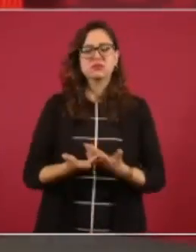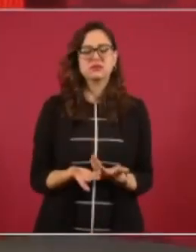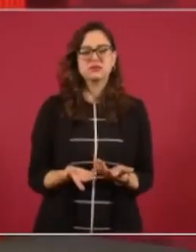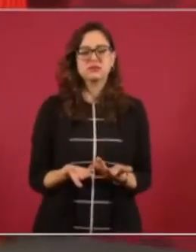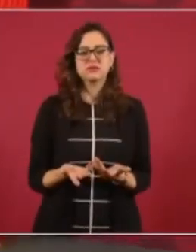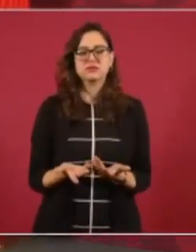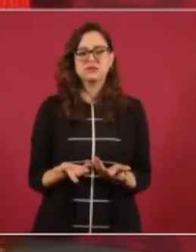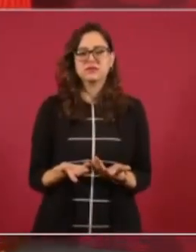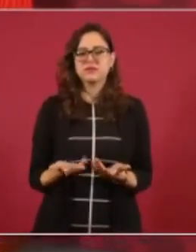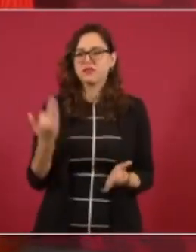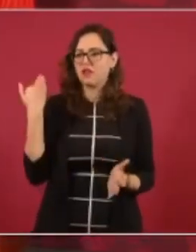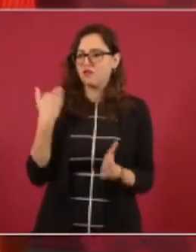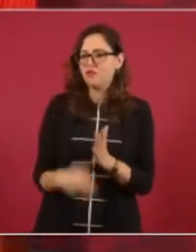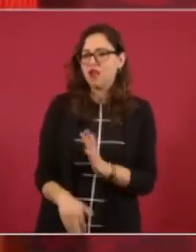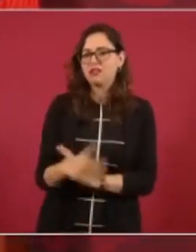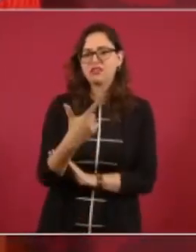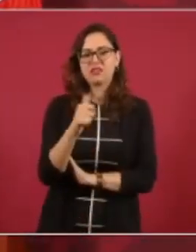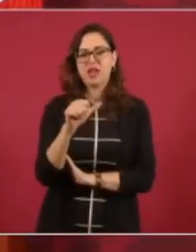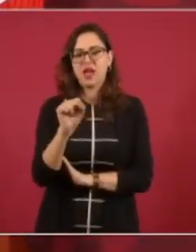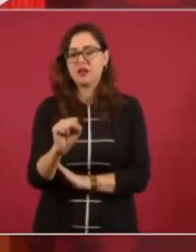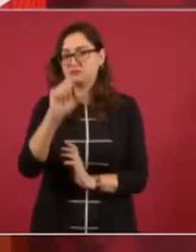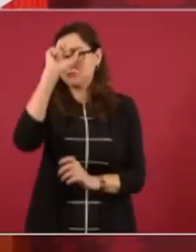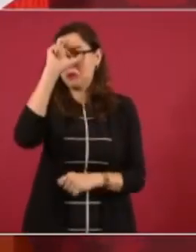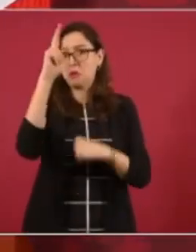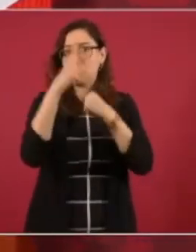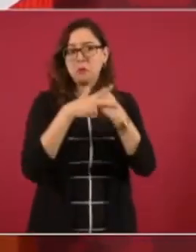el desabasto de gas en Europa,